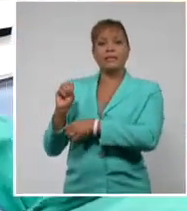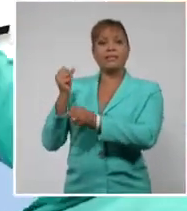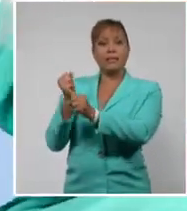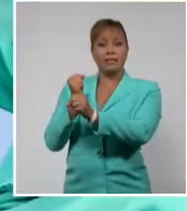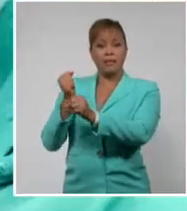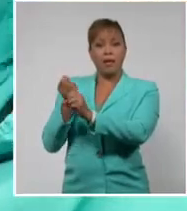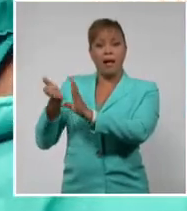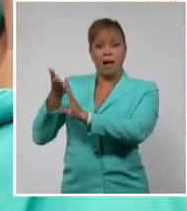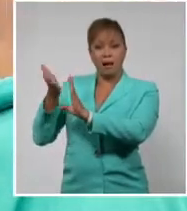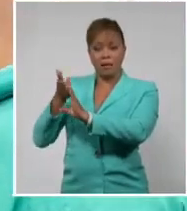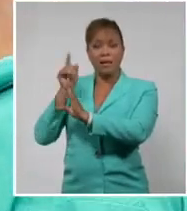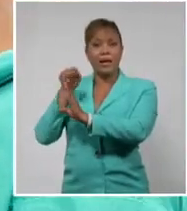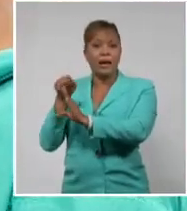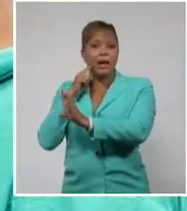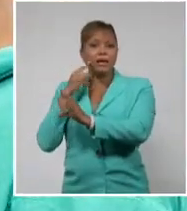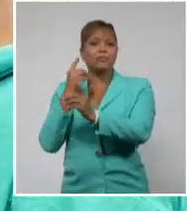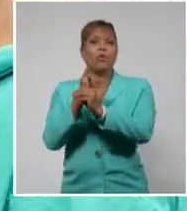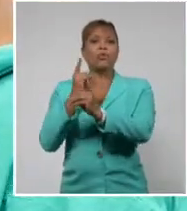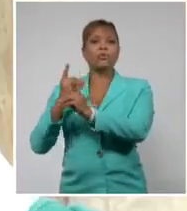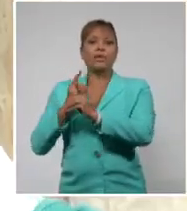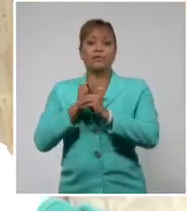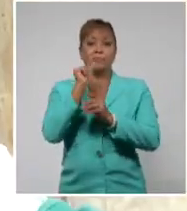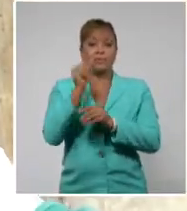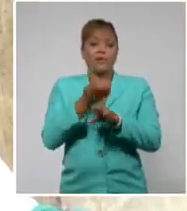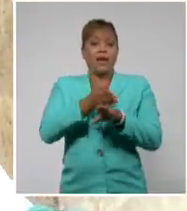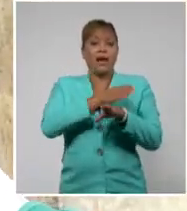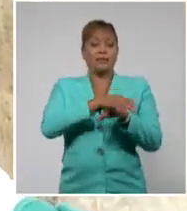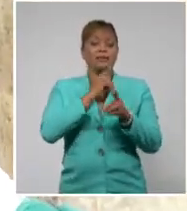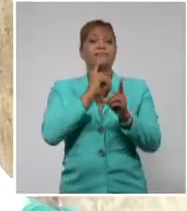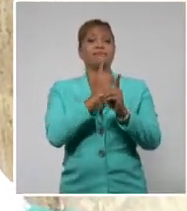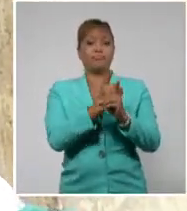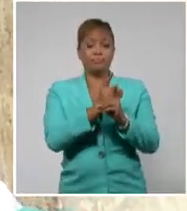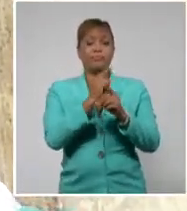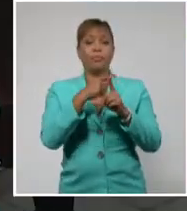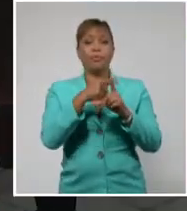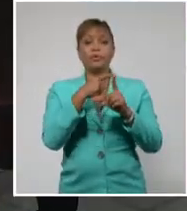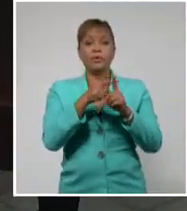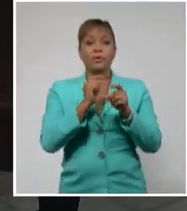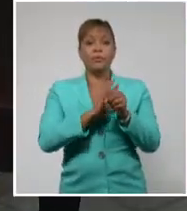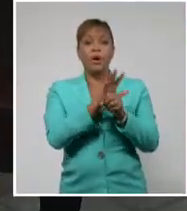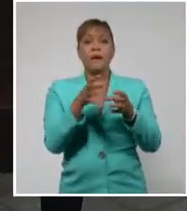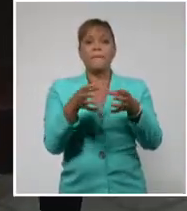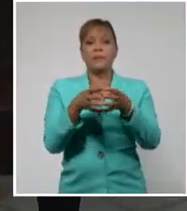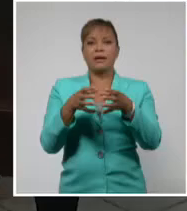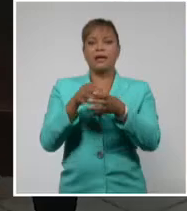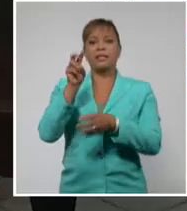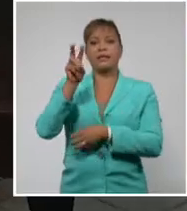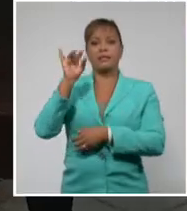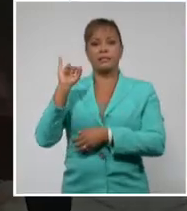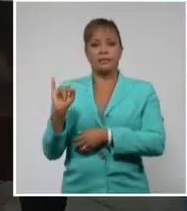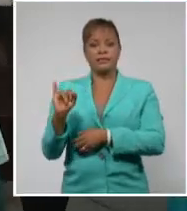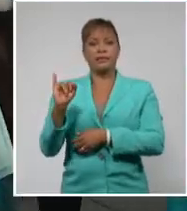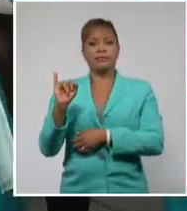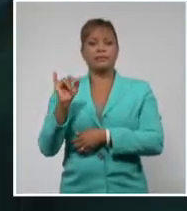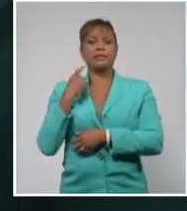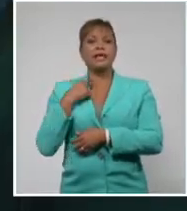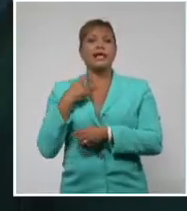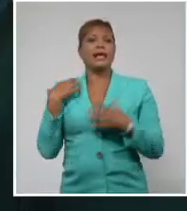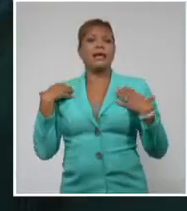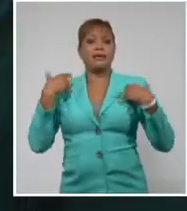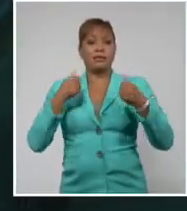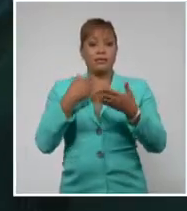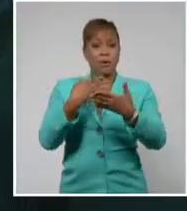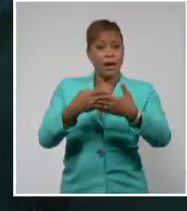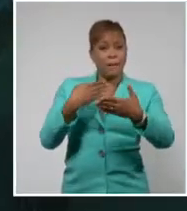constructores, contactos de sospechosos y de los dos casos positivos de la Brigada 36. Mientras, la dirección de la empresa